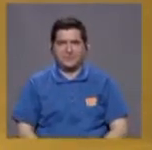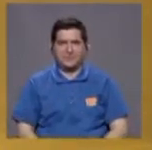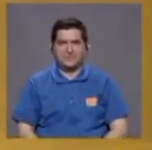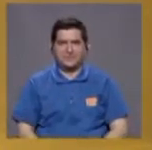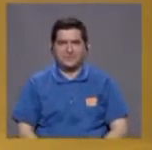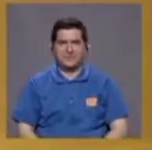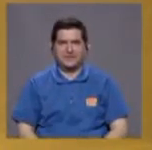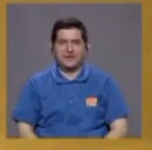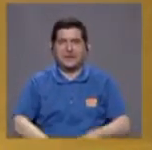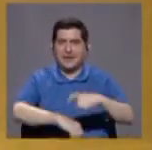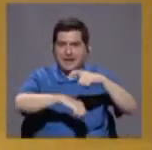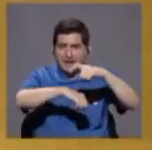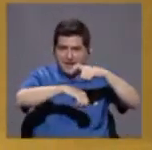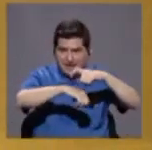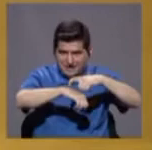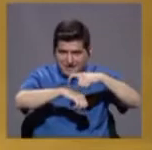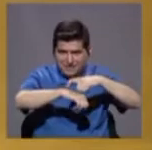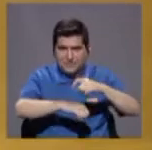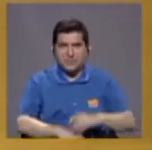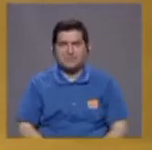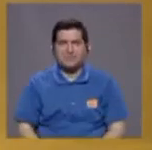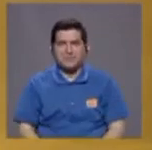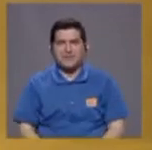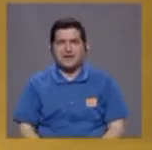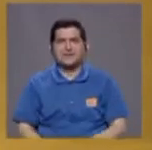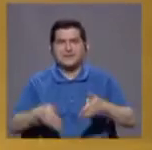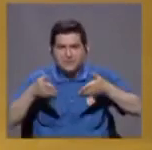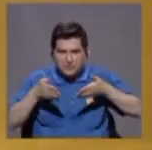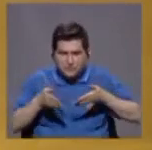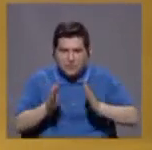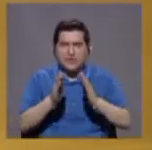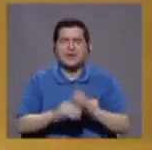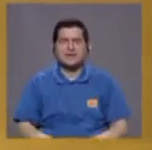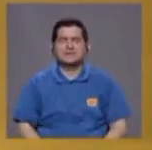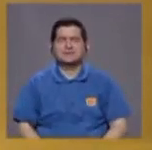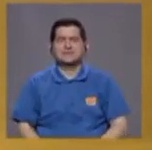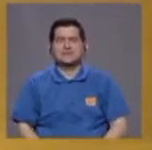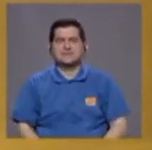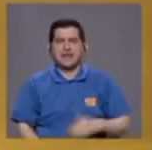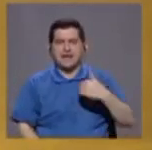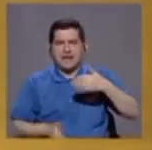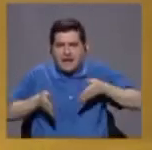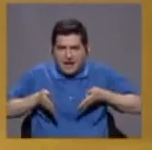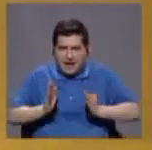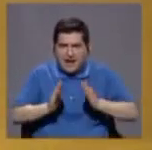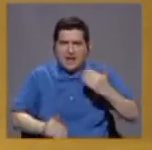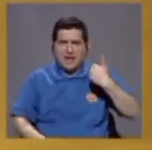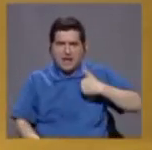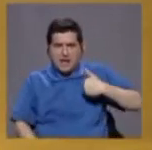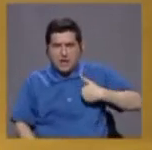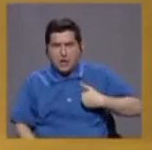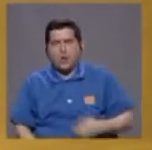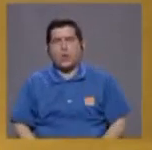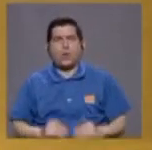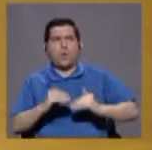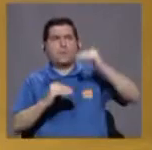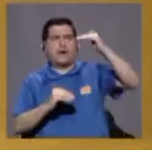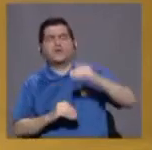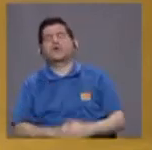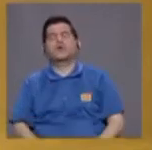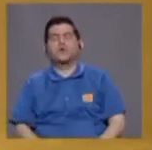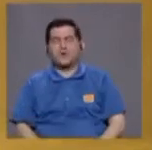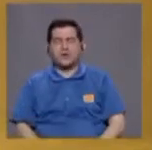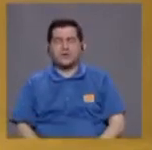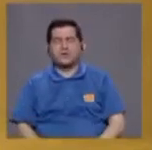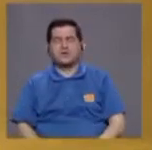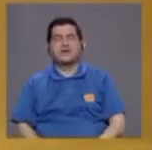nacer el hijo mayor de don Luis Raúl Domínguez, yo conocí a